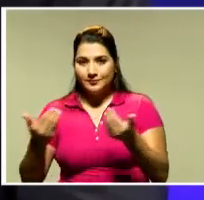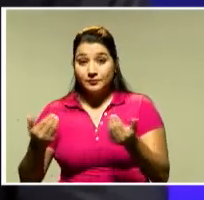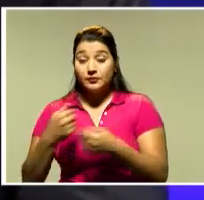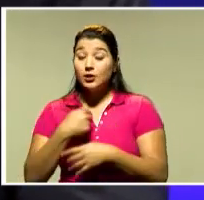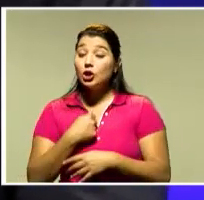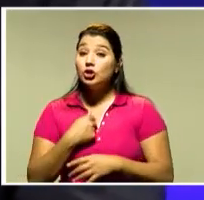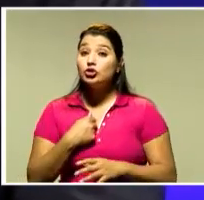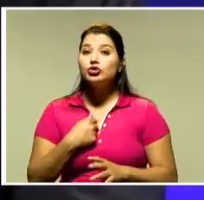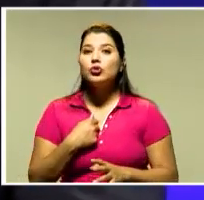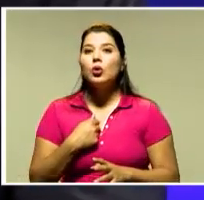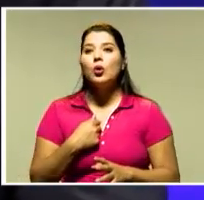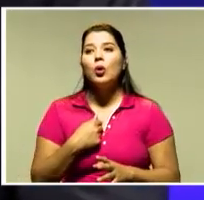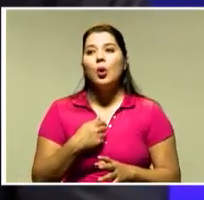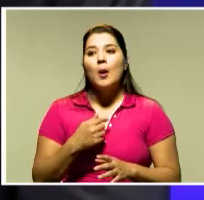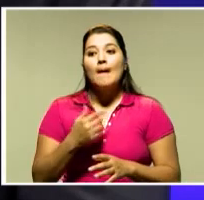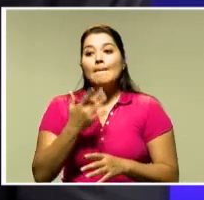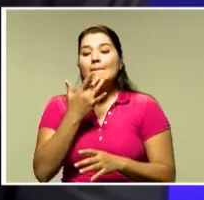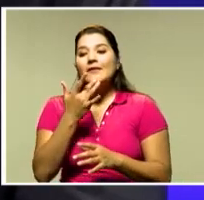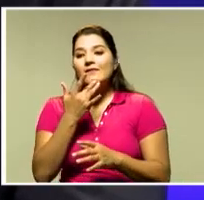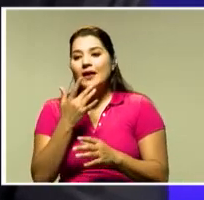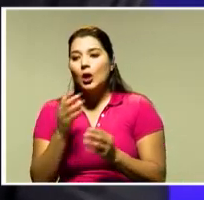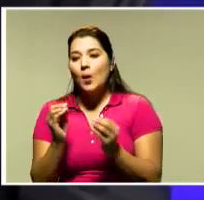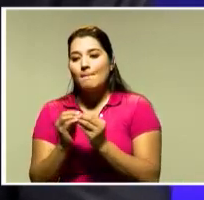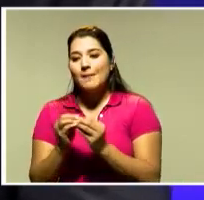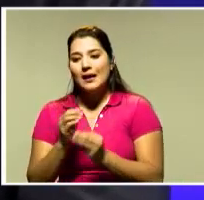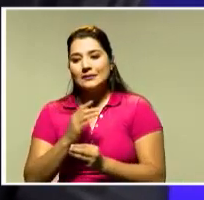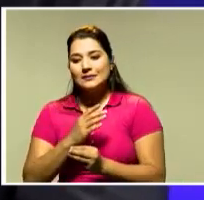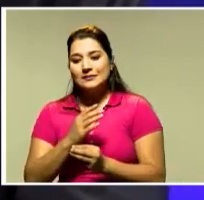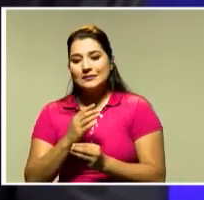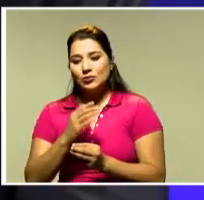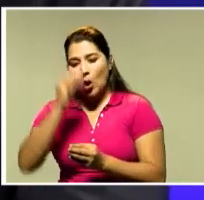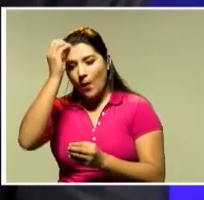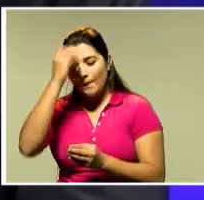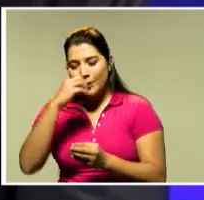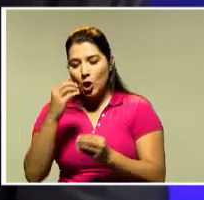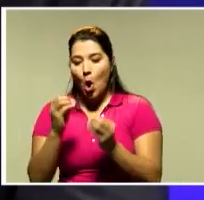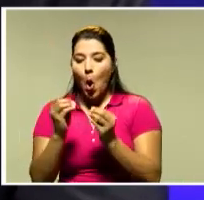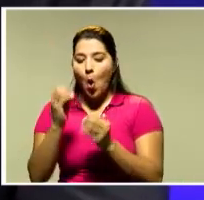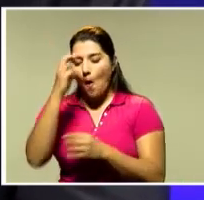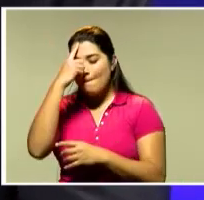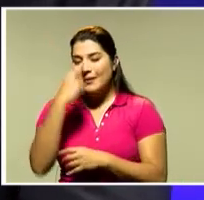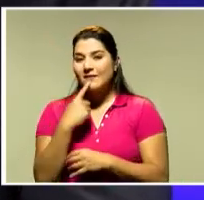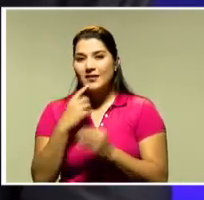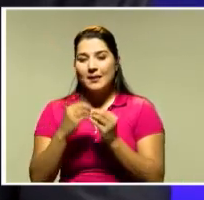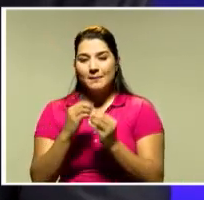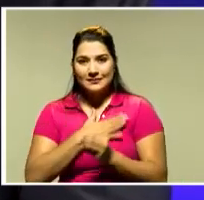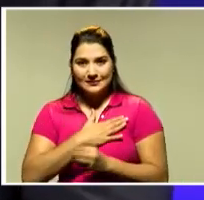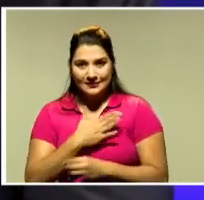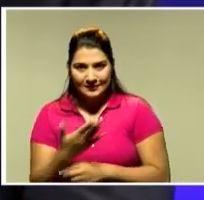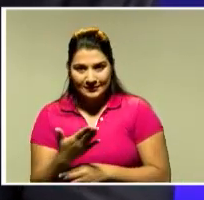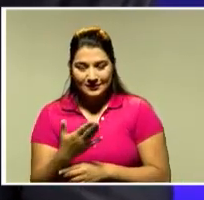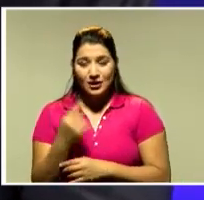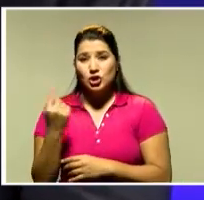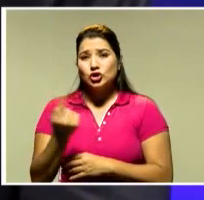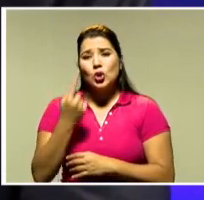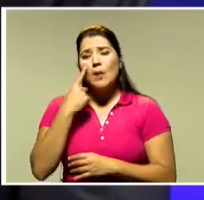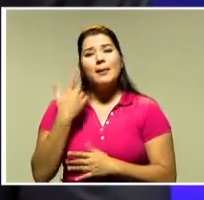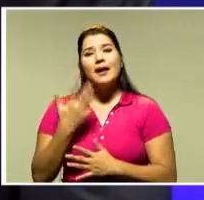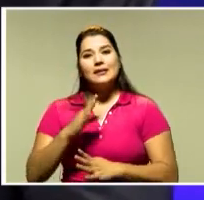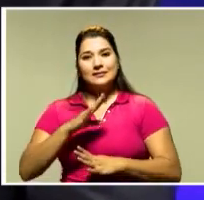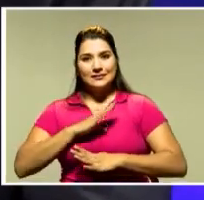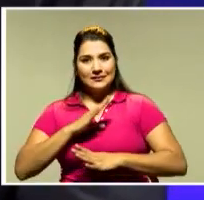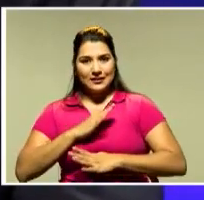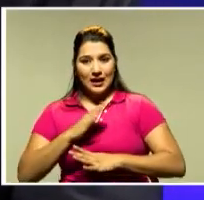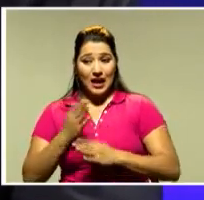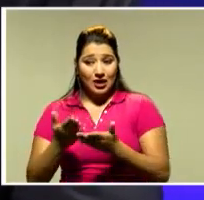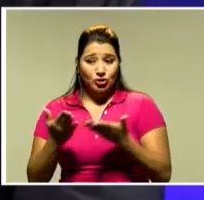idea de más apertura, que el Estado tenga el tamaño que se requiere solo para satisfacer aquellas cosas